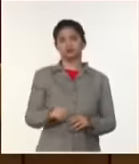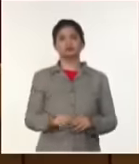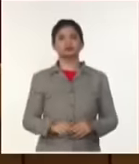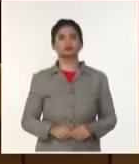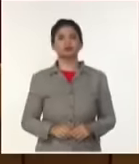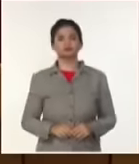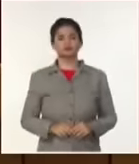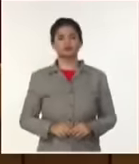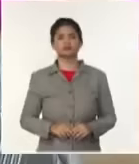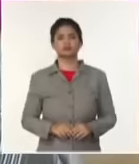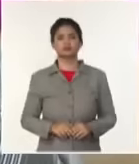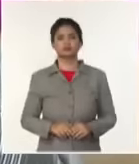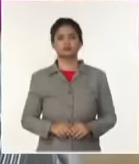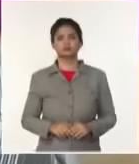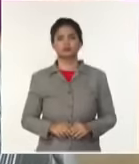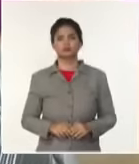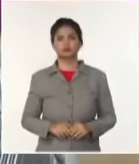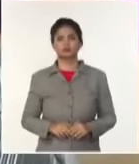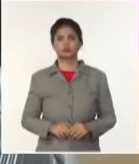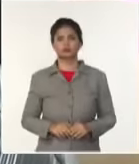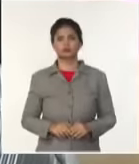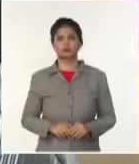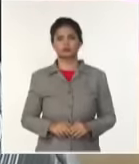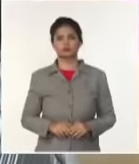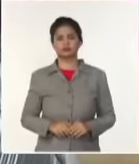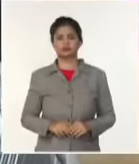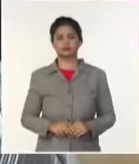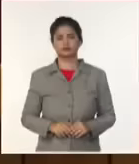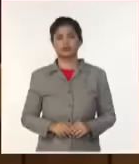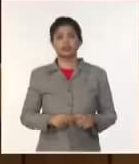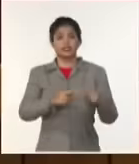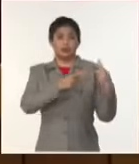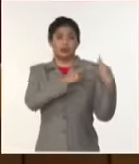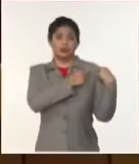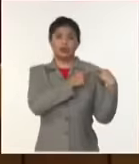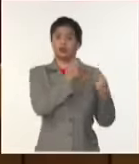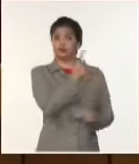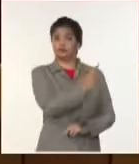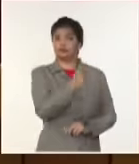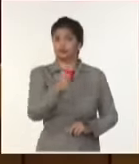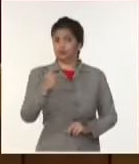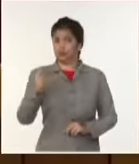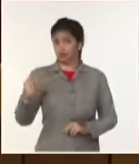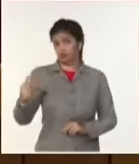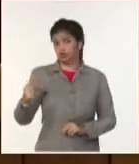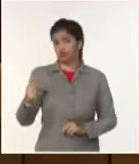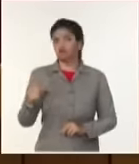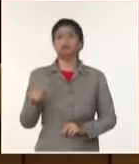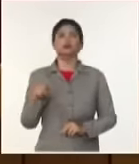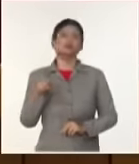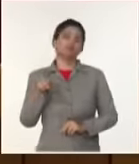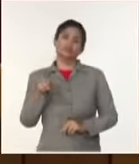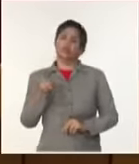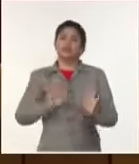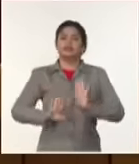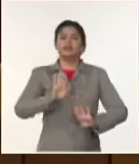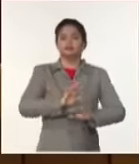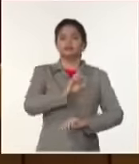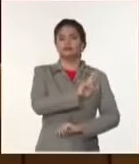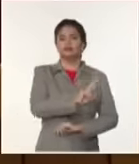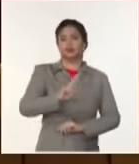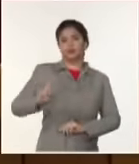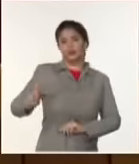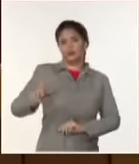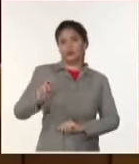muy difícil avanzar. Es deber de cada uno llevar a punta de lápiz las fortalezas, los recursos